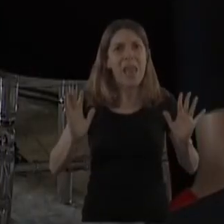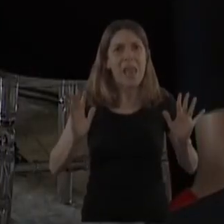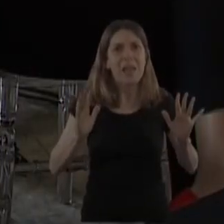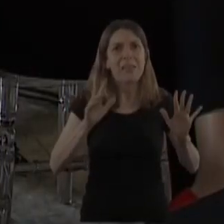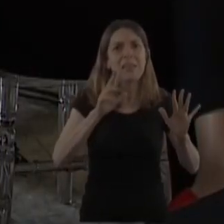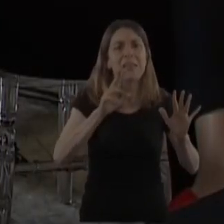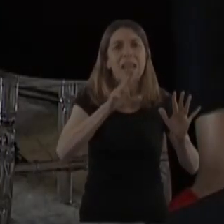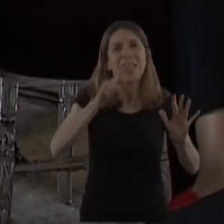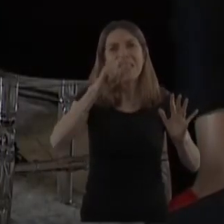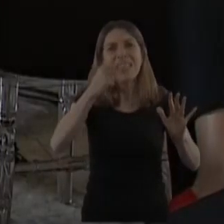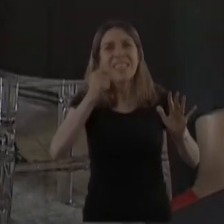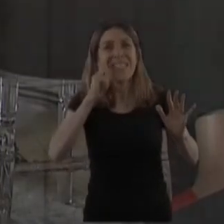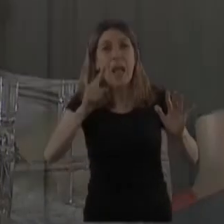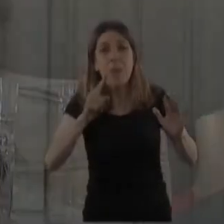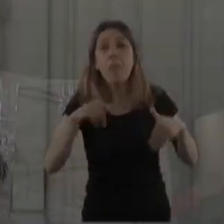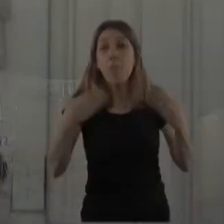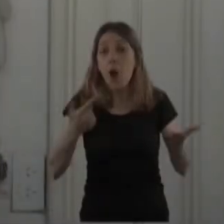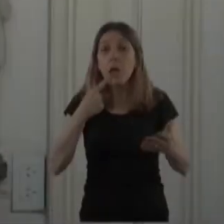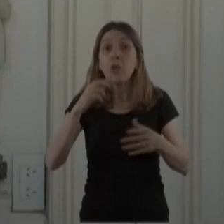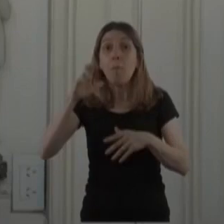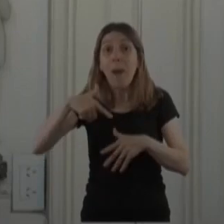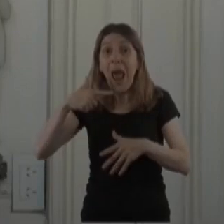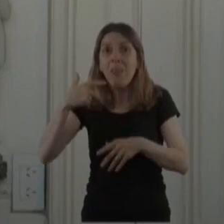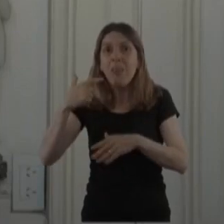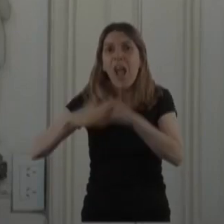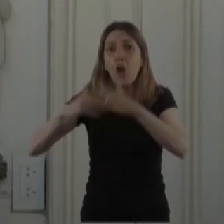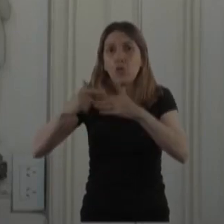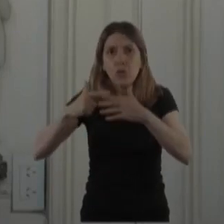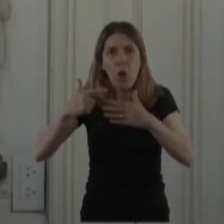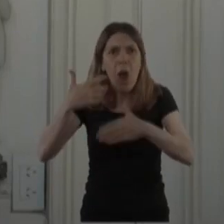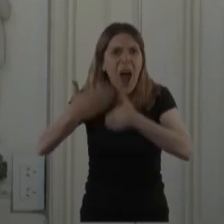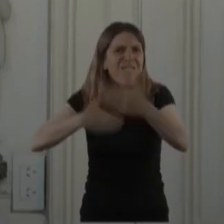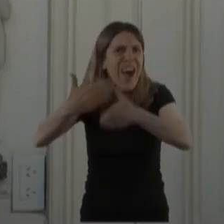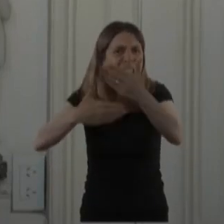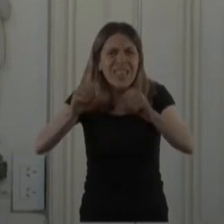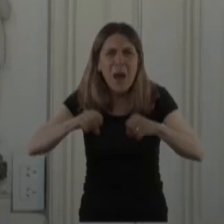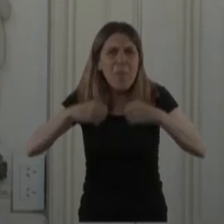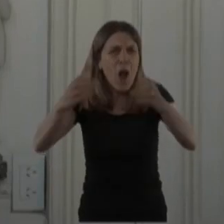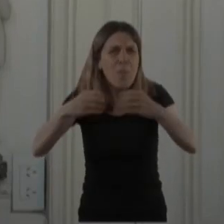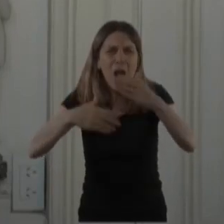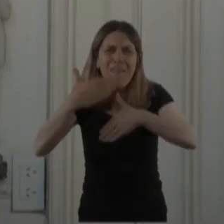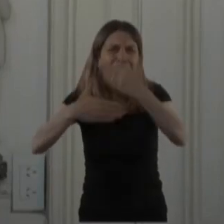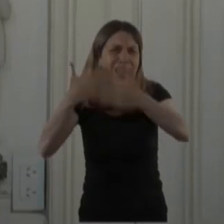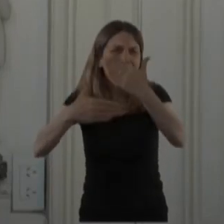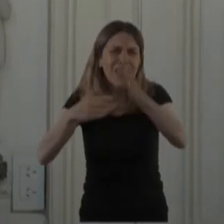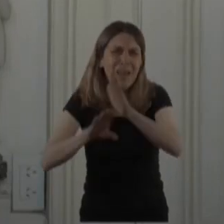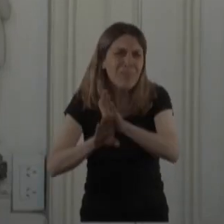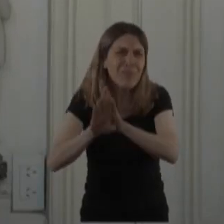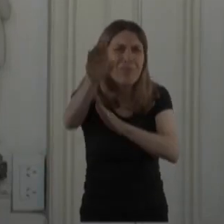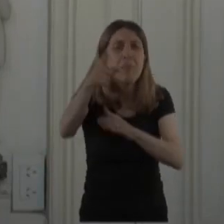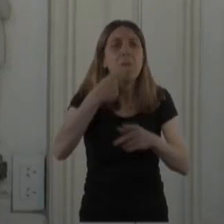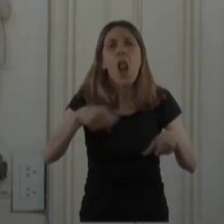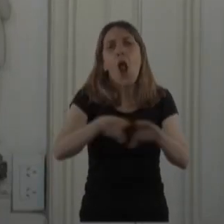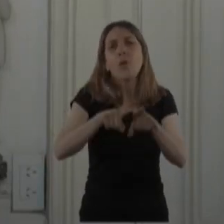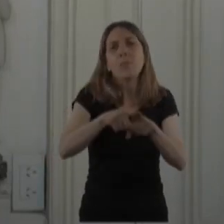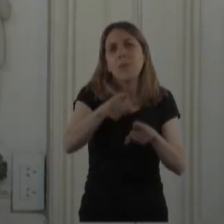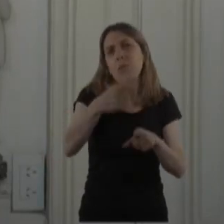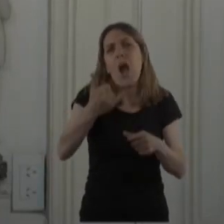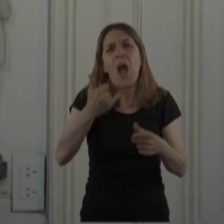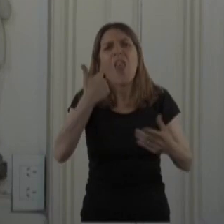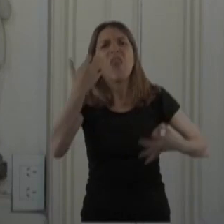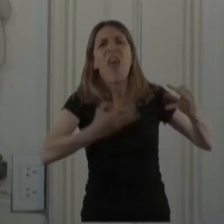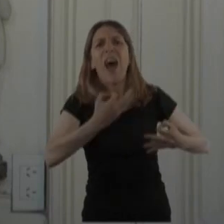construcción se ha puesto en marcha en la Argentina y avanza a paso firme. Uno lo ve en muchos datos,